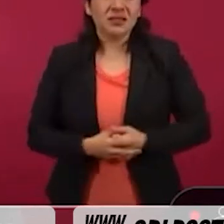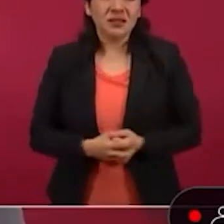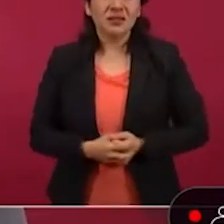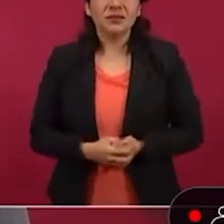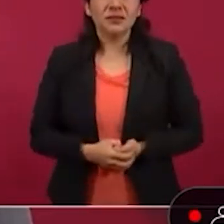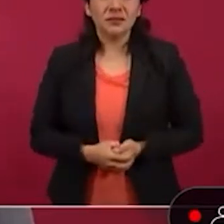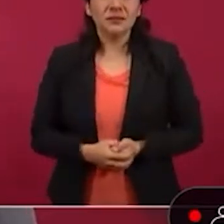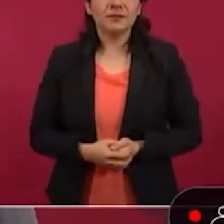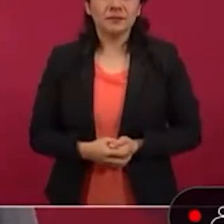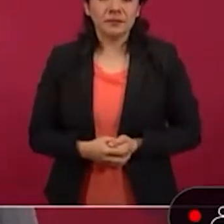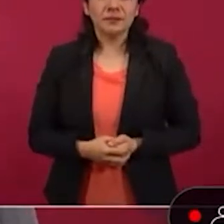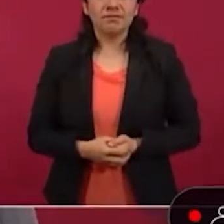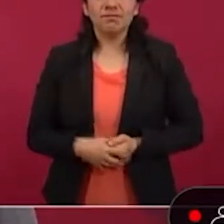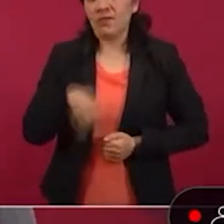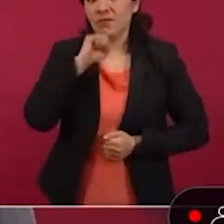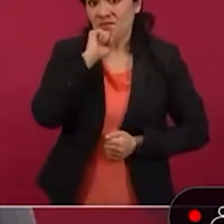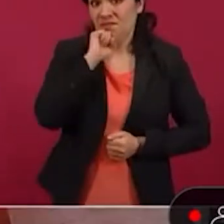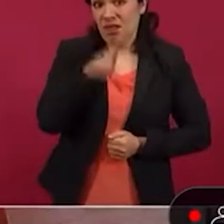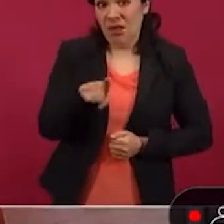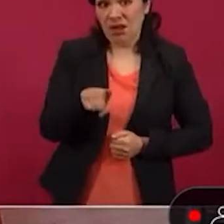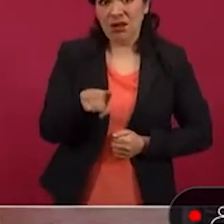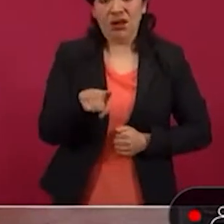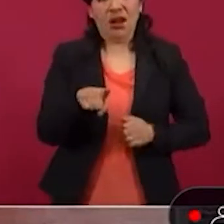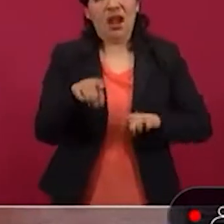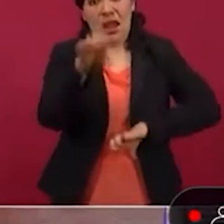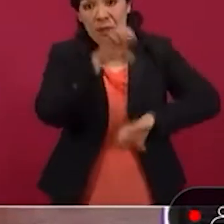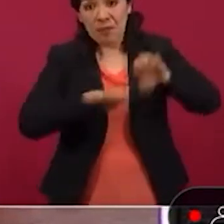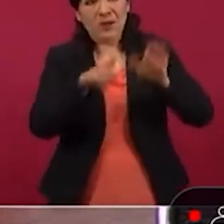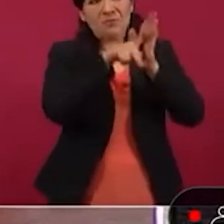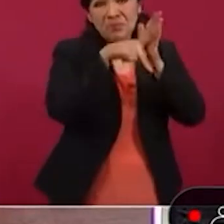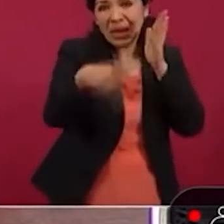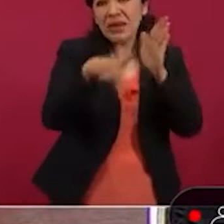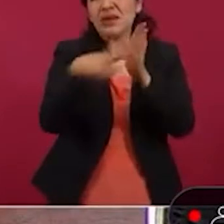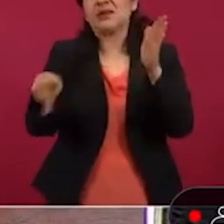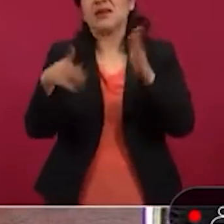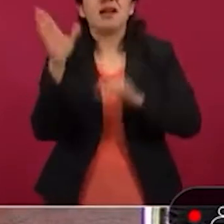Y los medios, no todos,